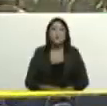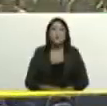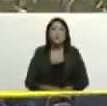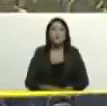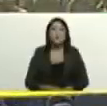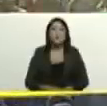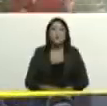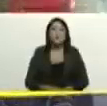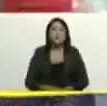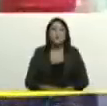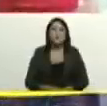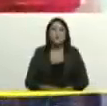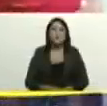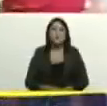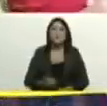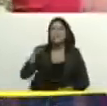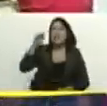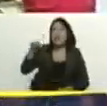Y en el Salón de Ayacucho,